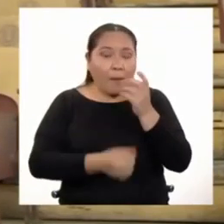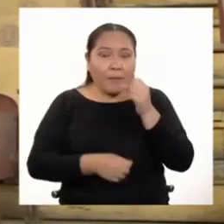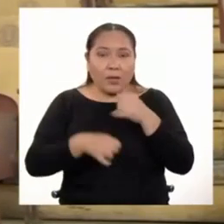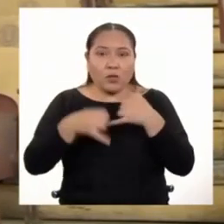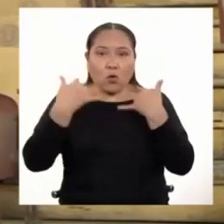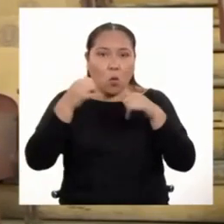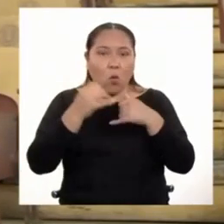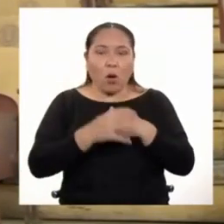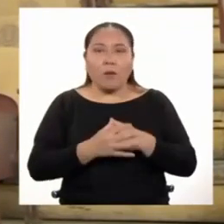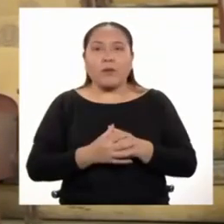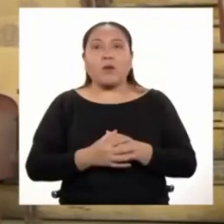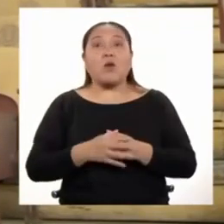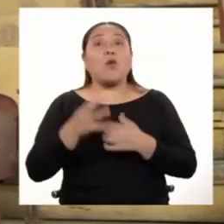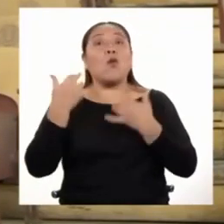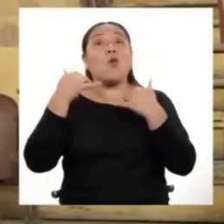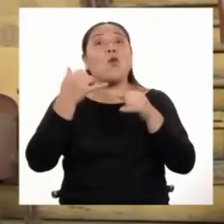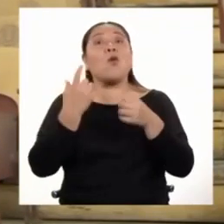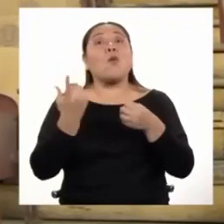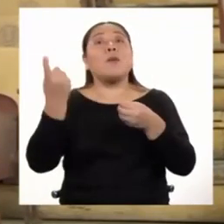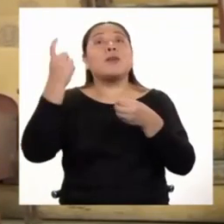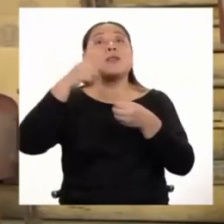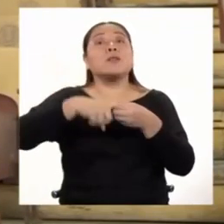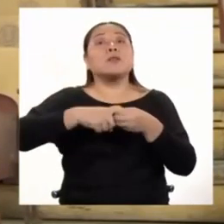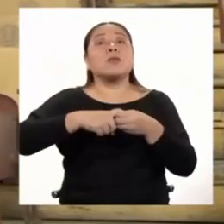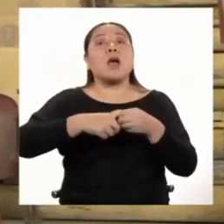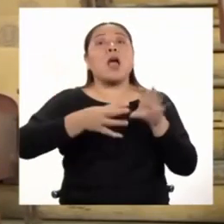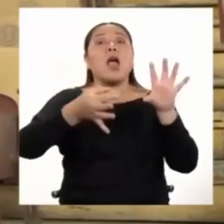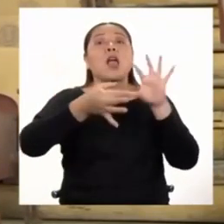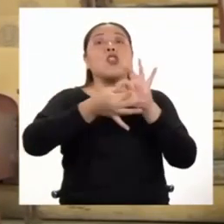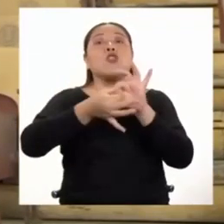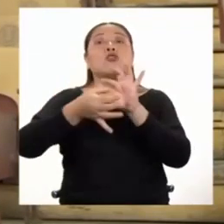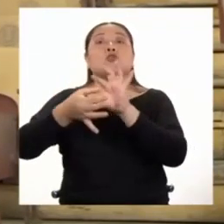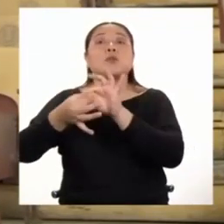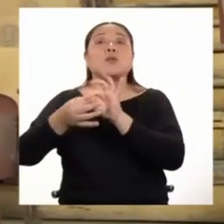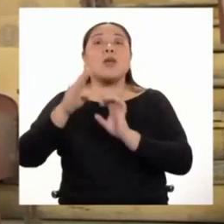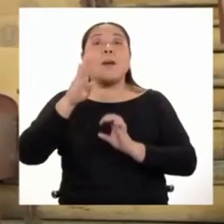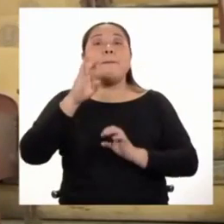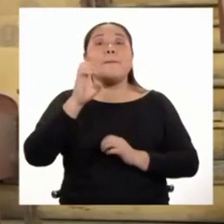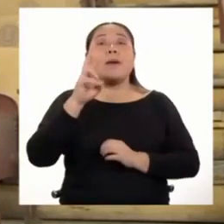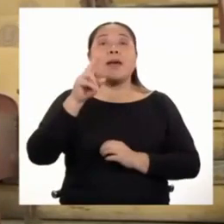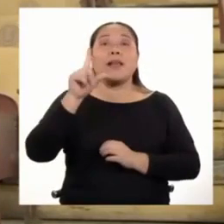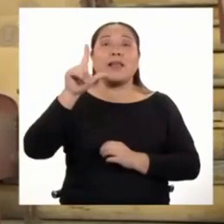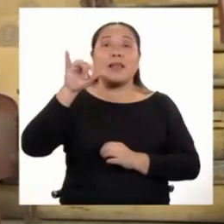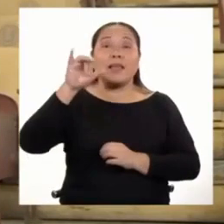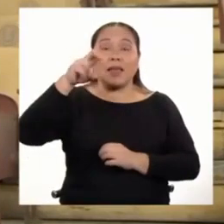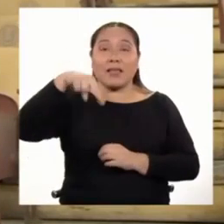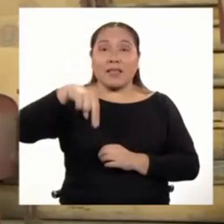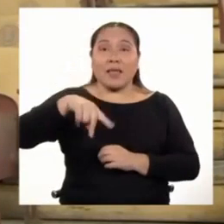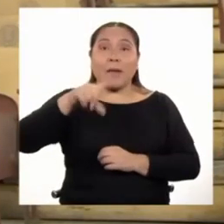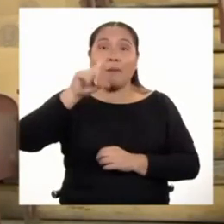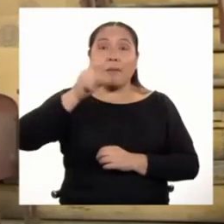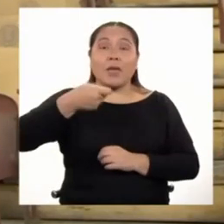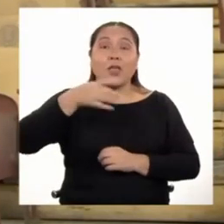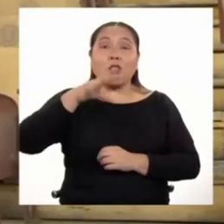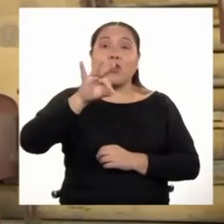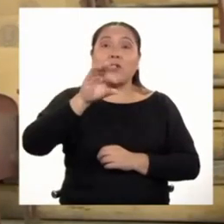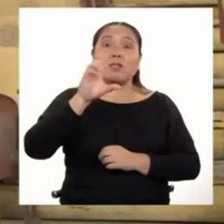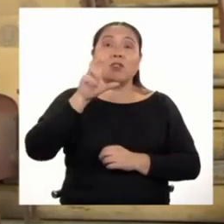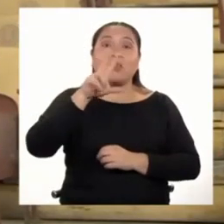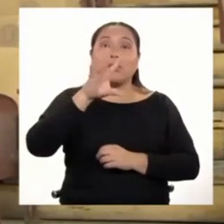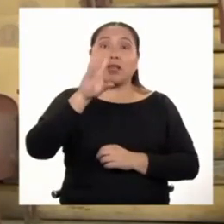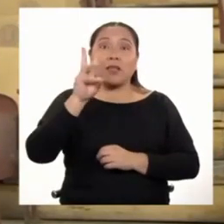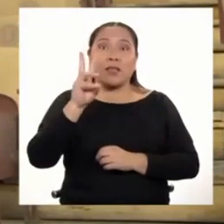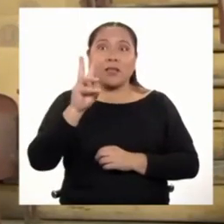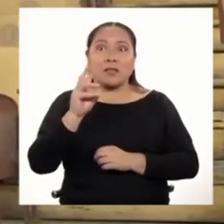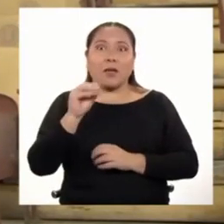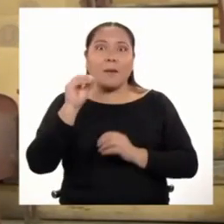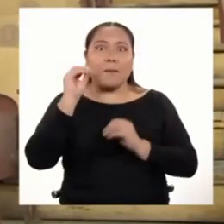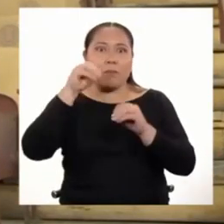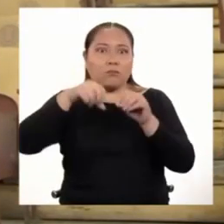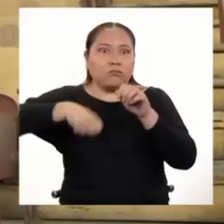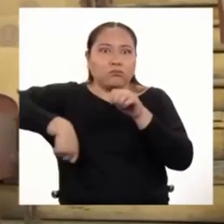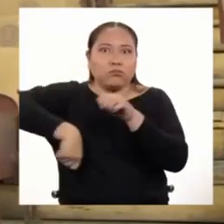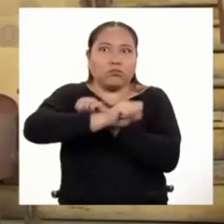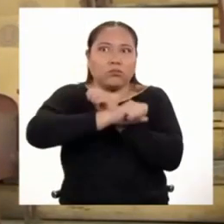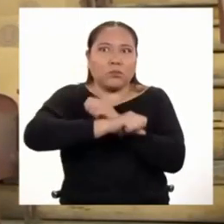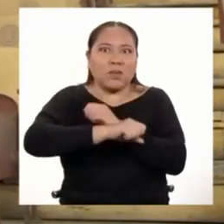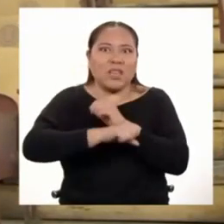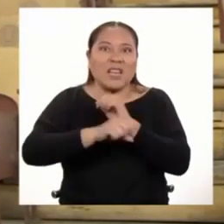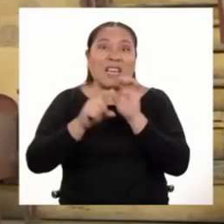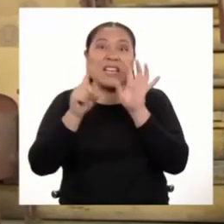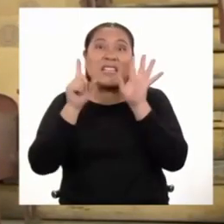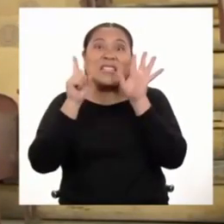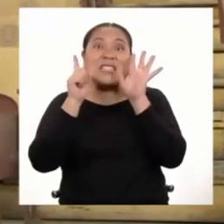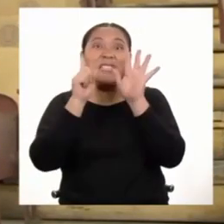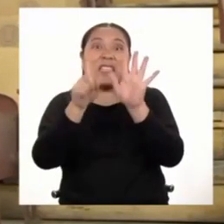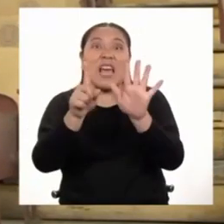jugó en las Olimpiadas, las famosas Olimpiadas de Berlín de 1936, anotó, atención,